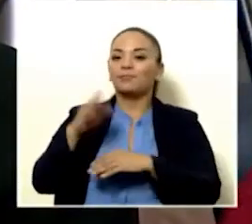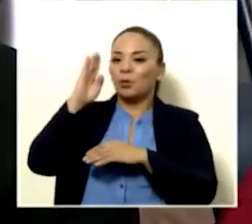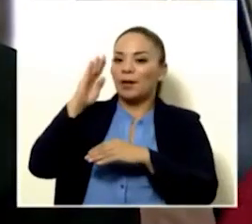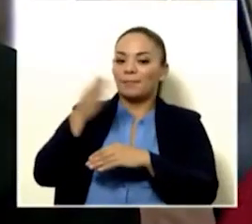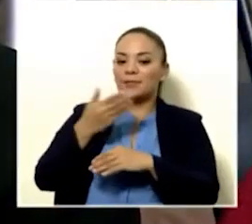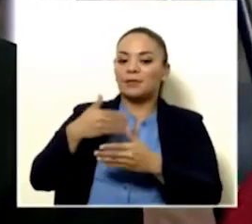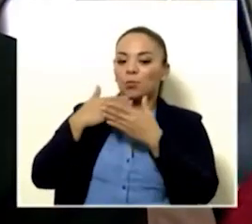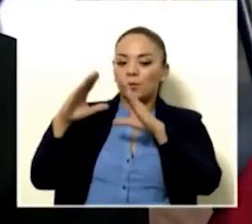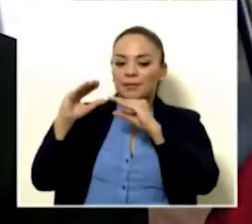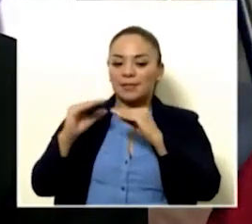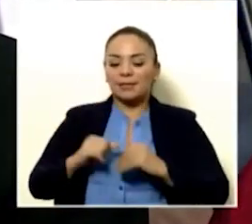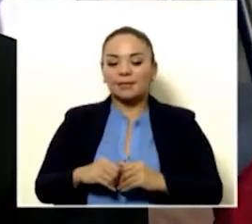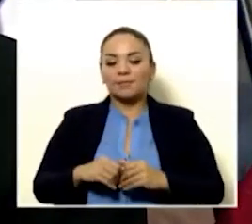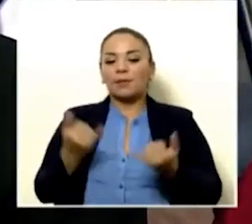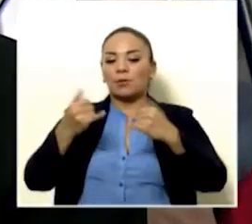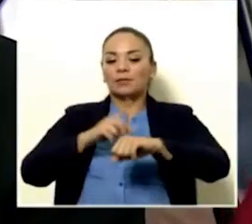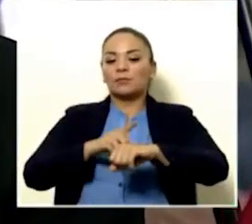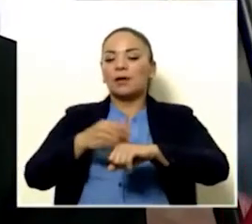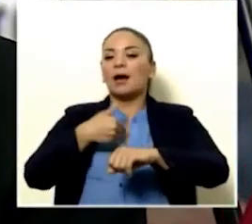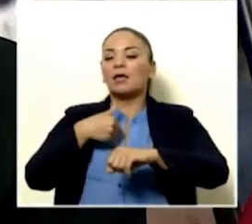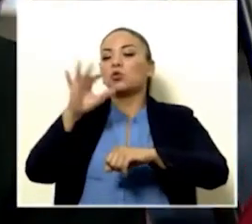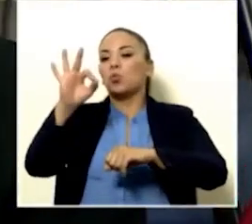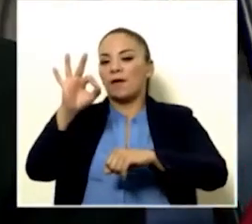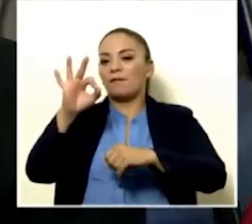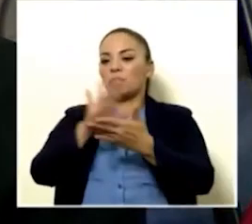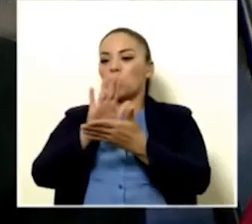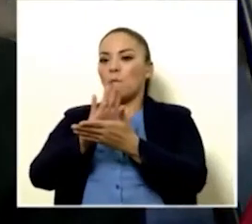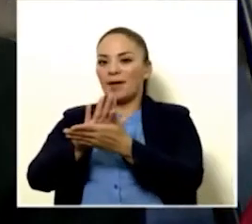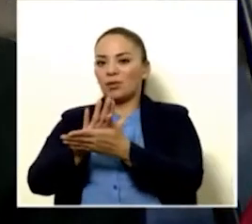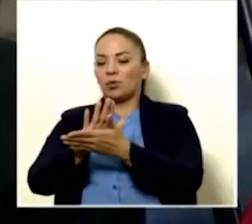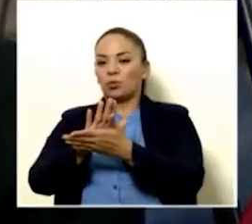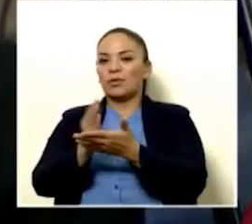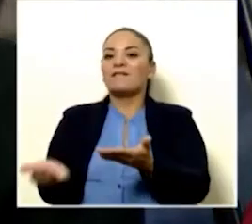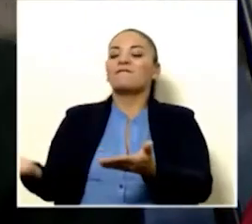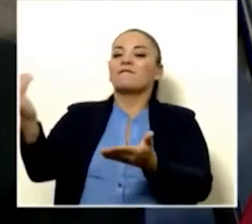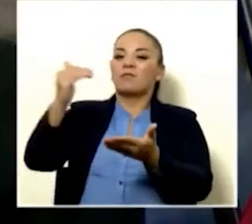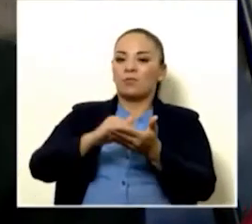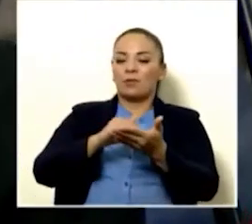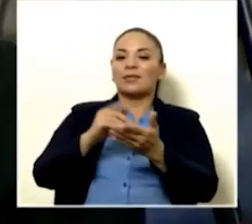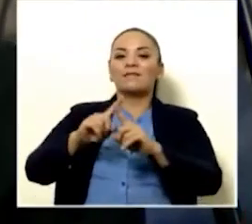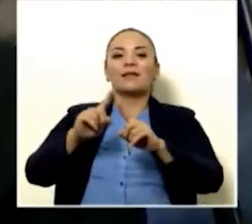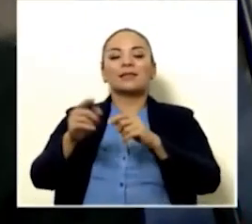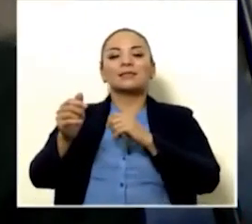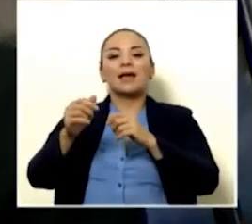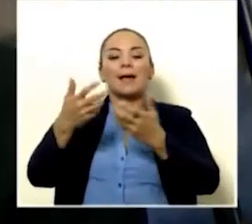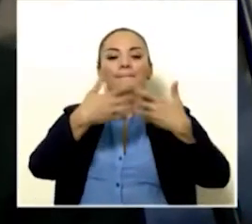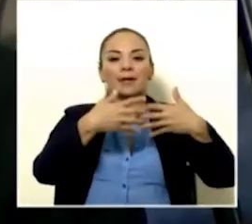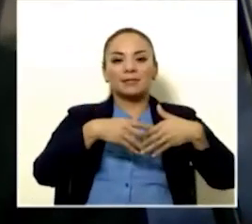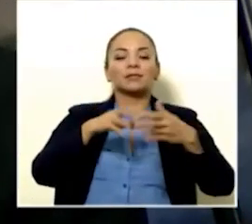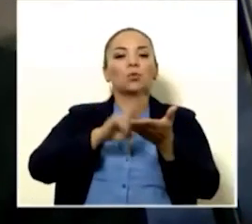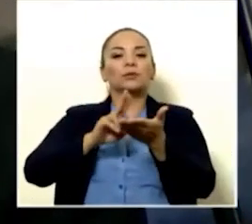presidente? Muy buenas tardes. En este momento hay al menos 9 recursos de revocatoria de varias empresas que participaron en los contratos